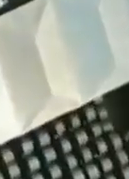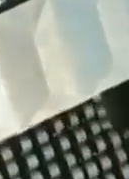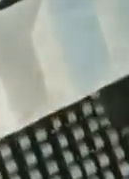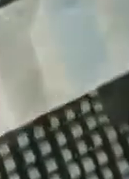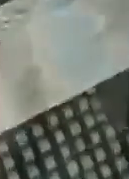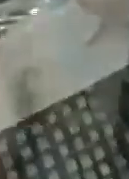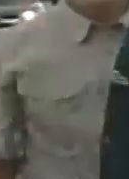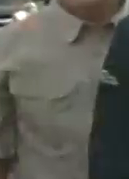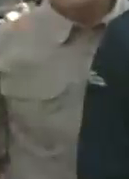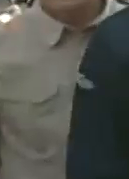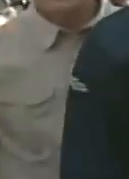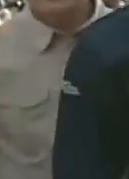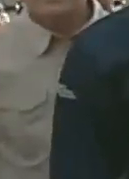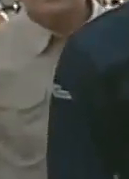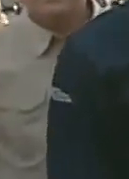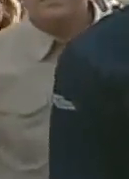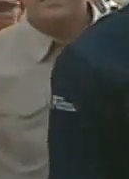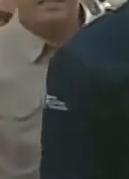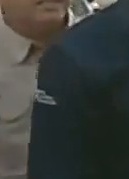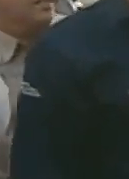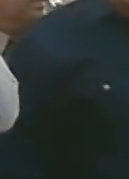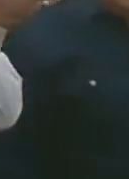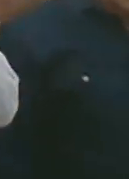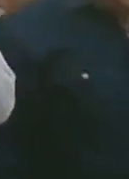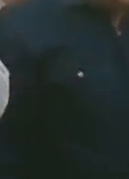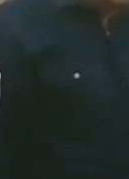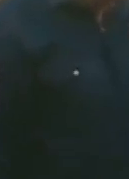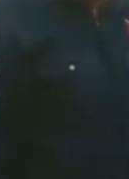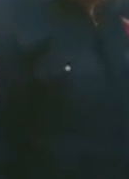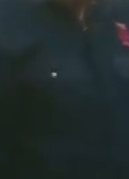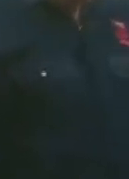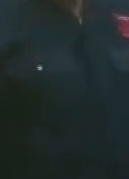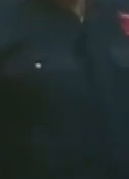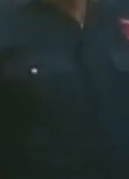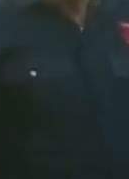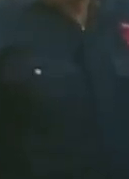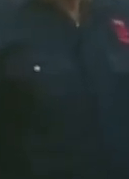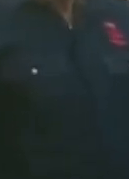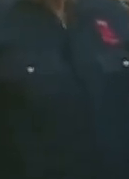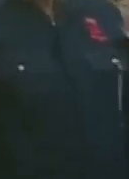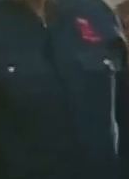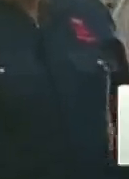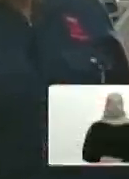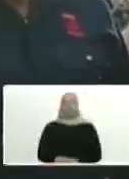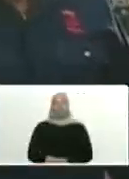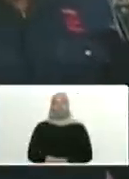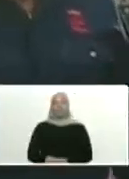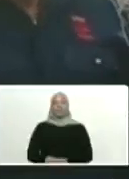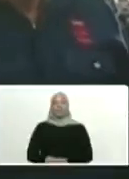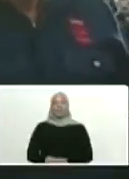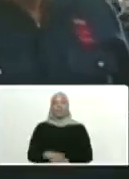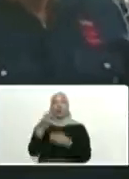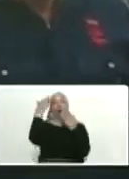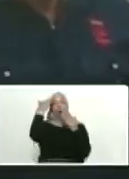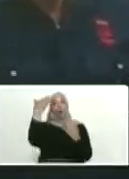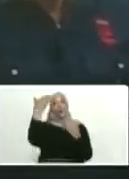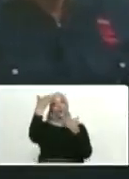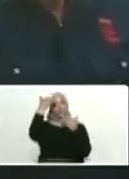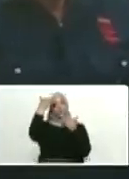al sector Industrial 337 todos los trabajadores y trabajadoras de asidor estamos de